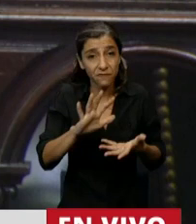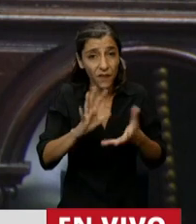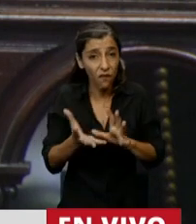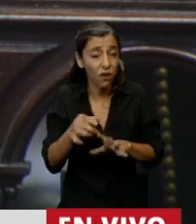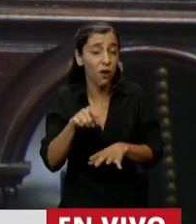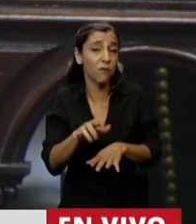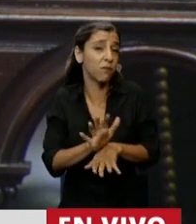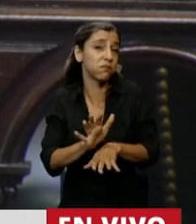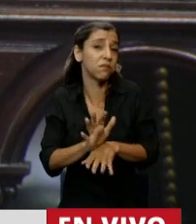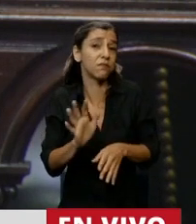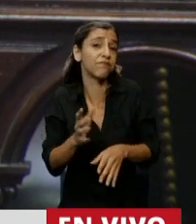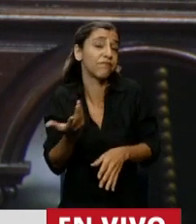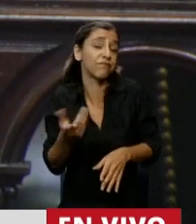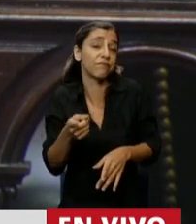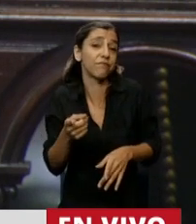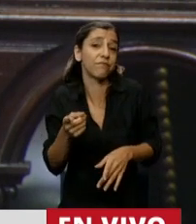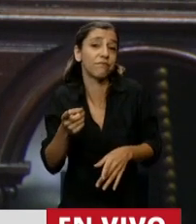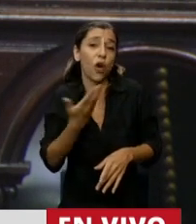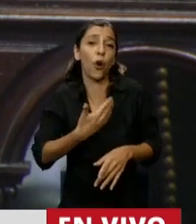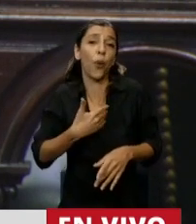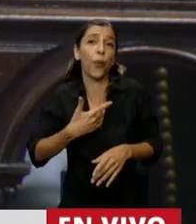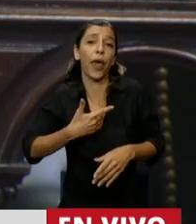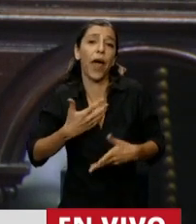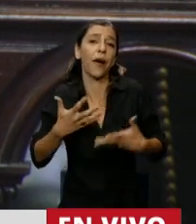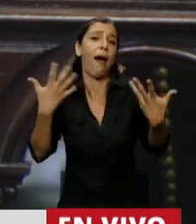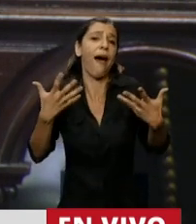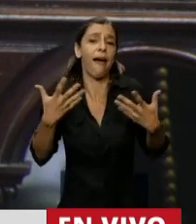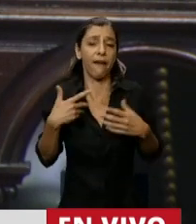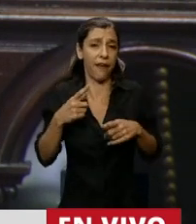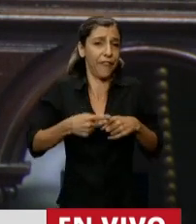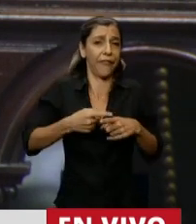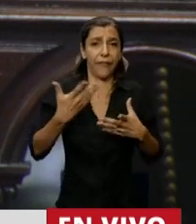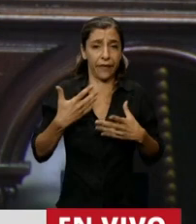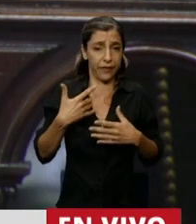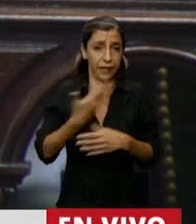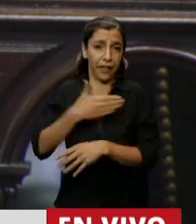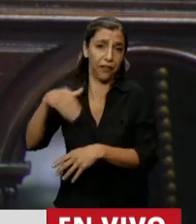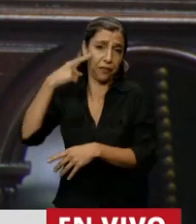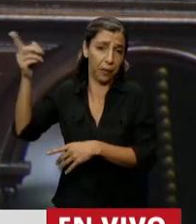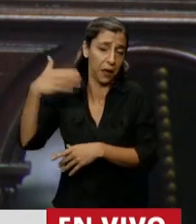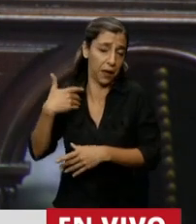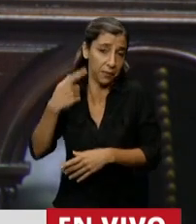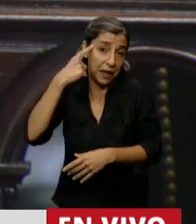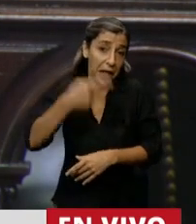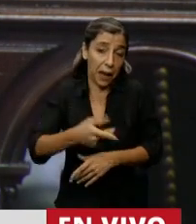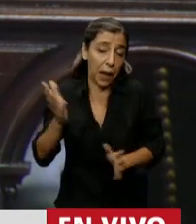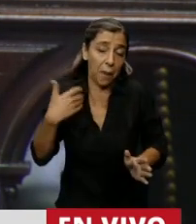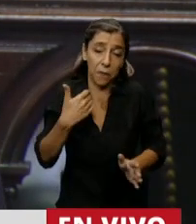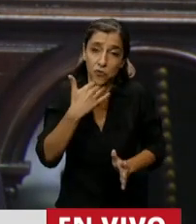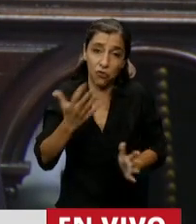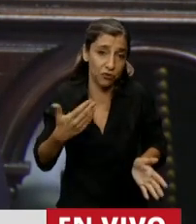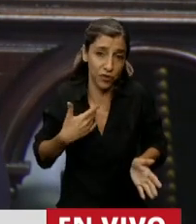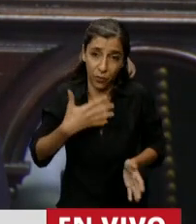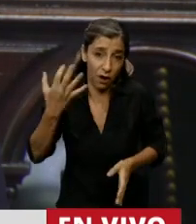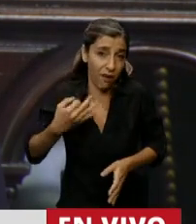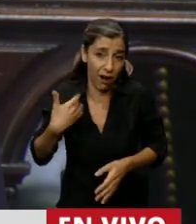que festeje el gobierno y el Fondo Monetario Internacional, si es que les cree. A esta altura ya el fondo debería avivarse, que no les van a